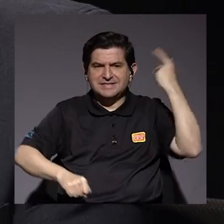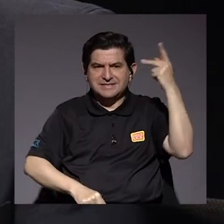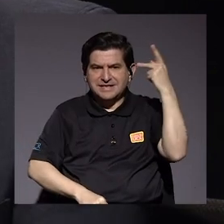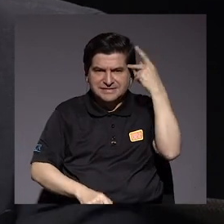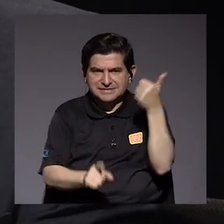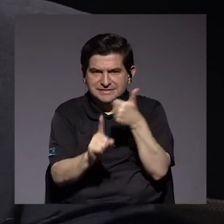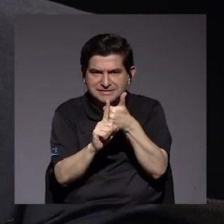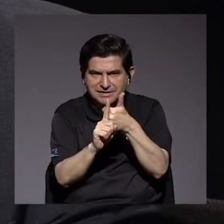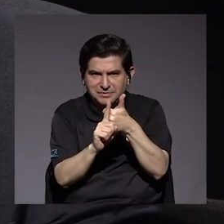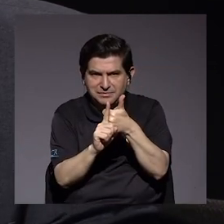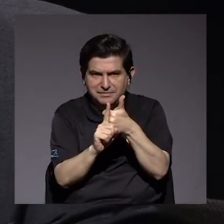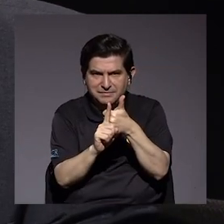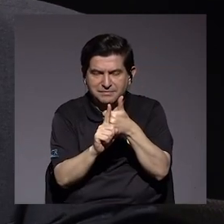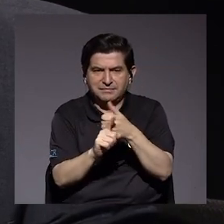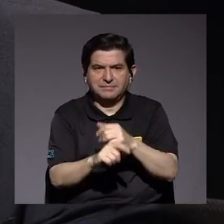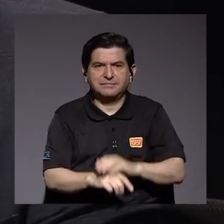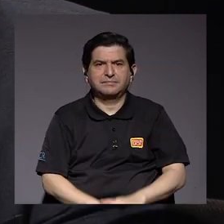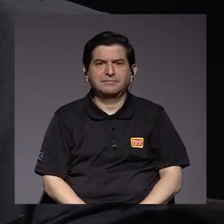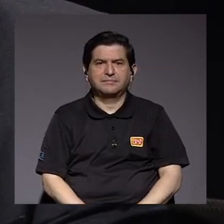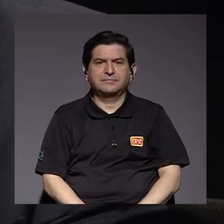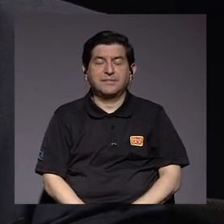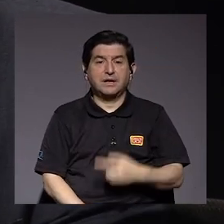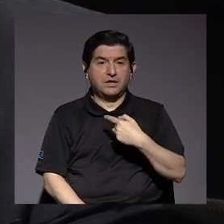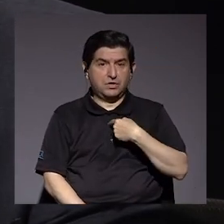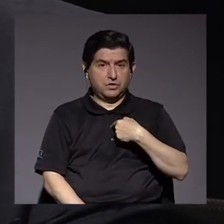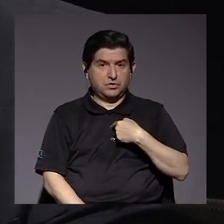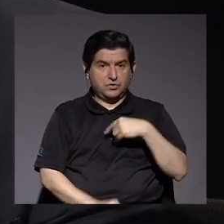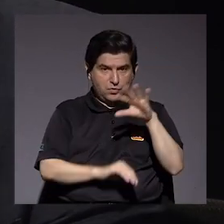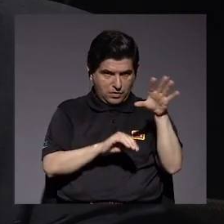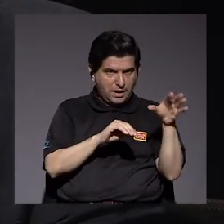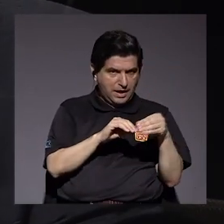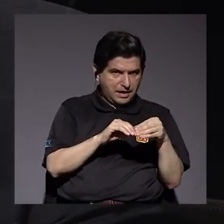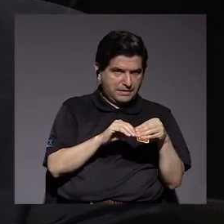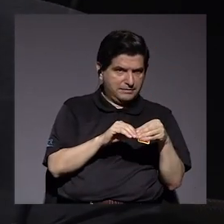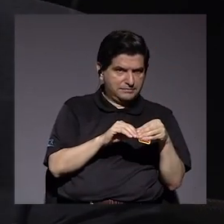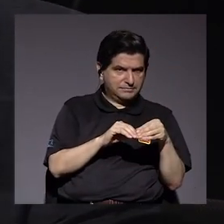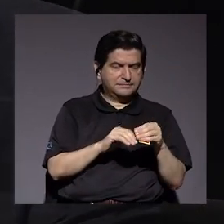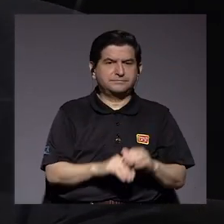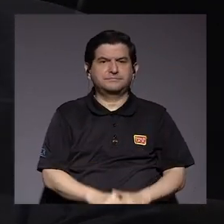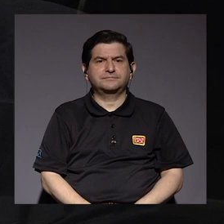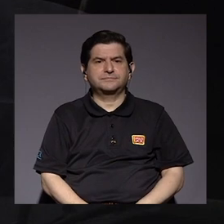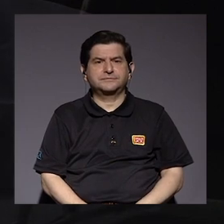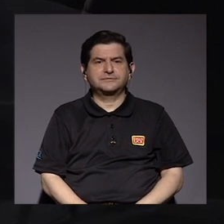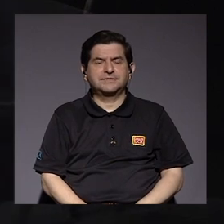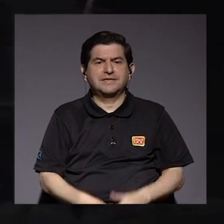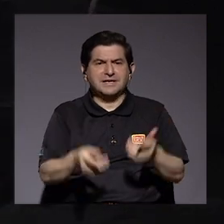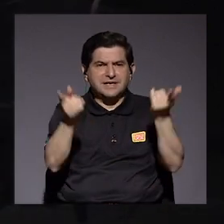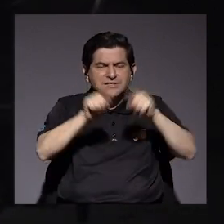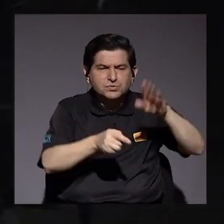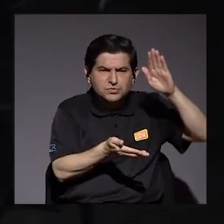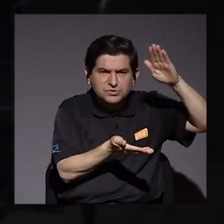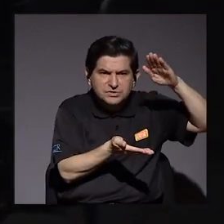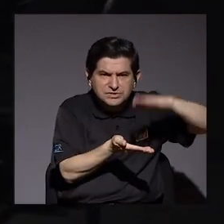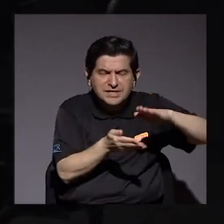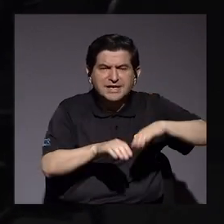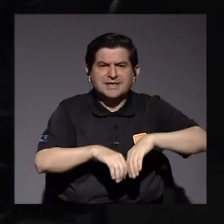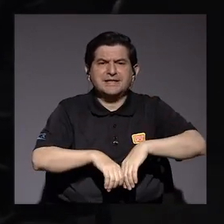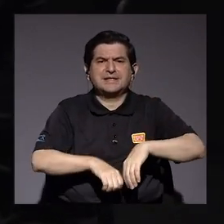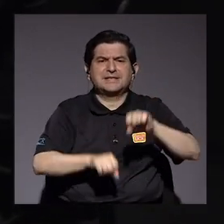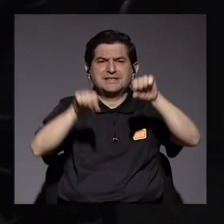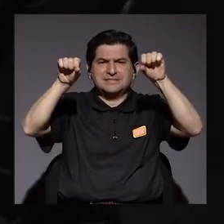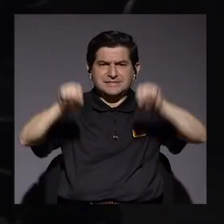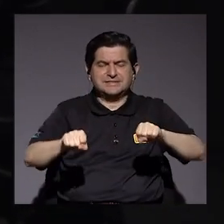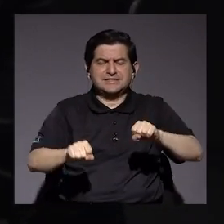sistema político como tal aquí quiero hacer una anotación malo el hecho de que se produzca un descenso